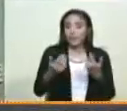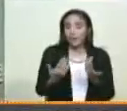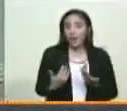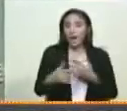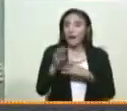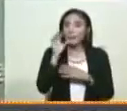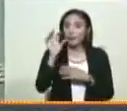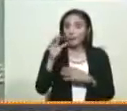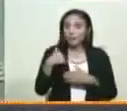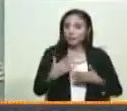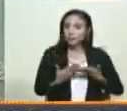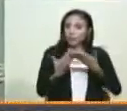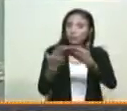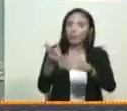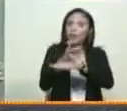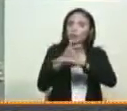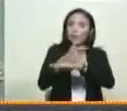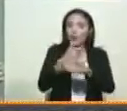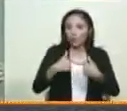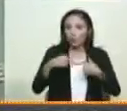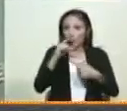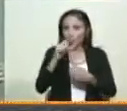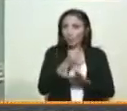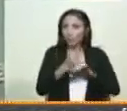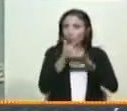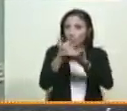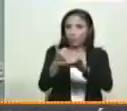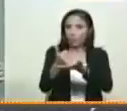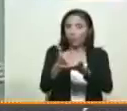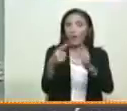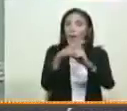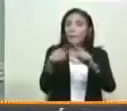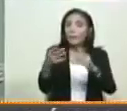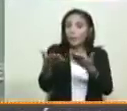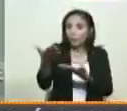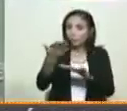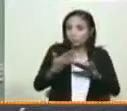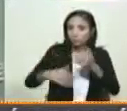te apoya, te protege, te abraza